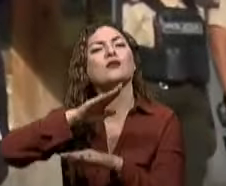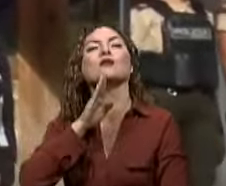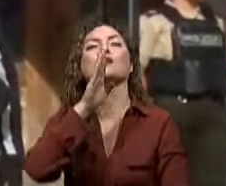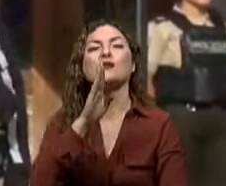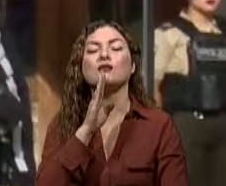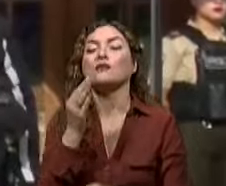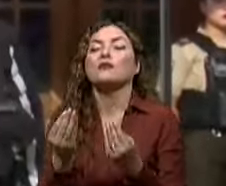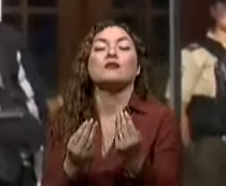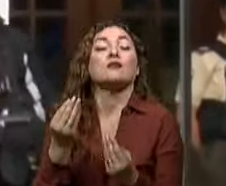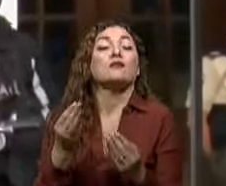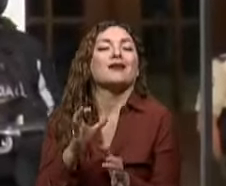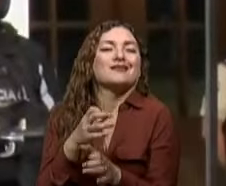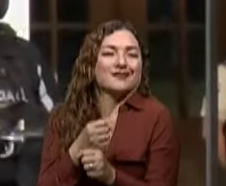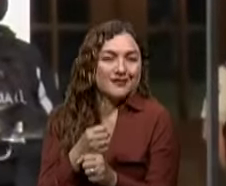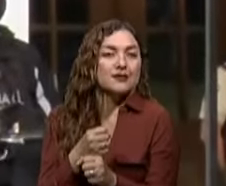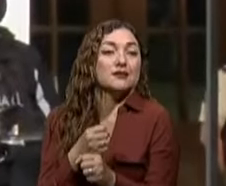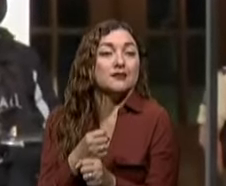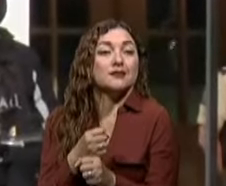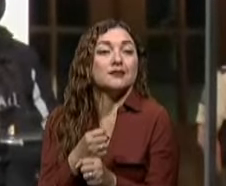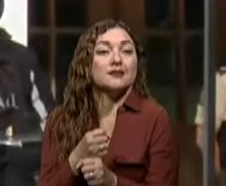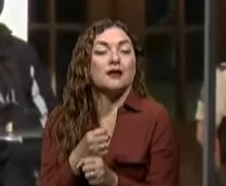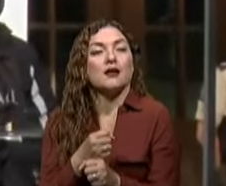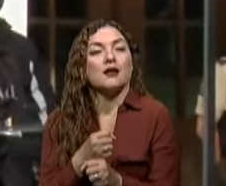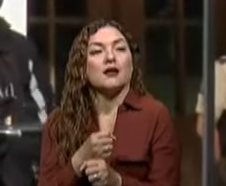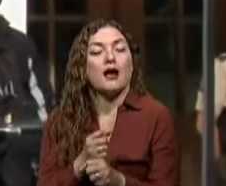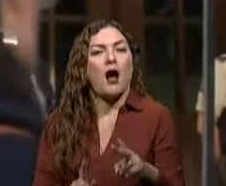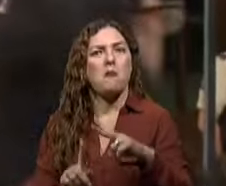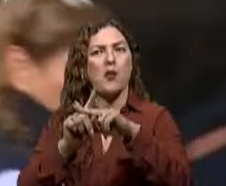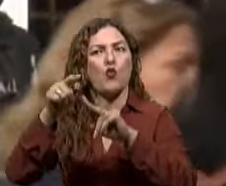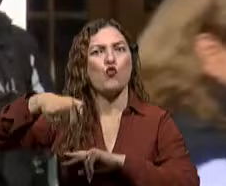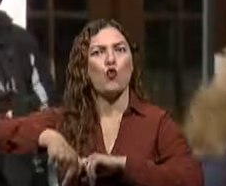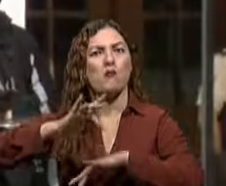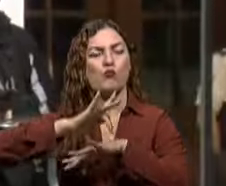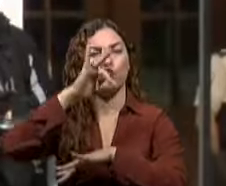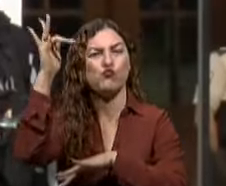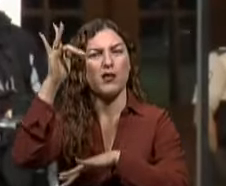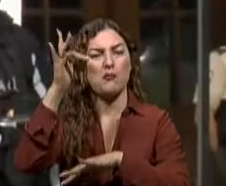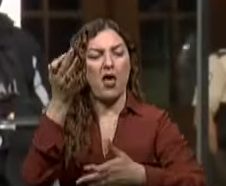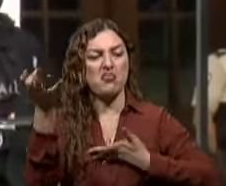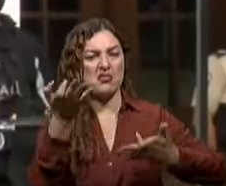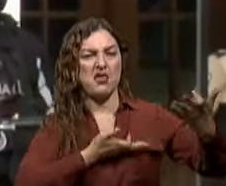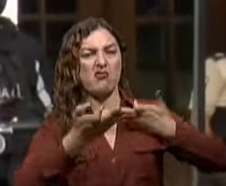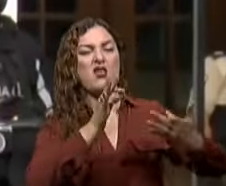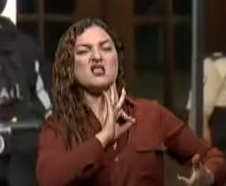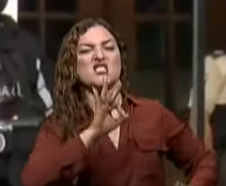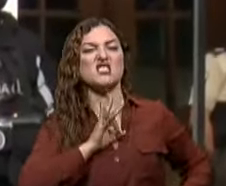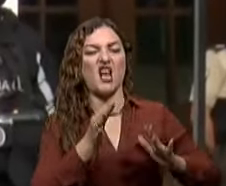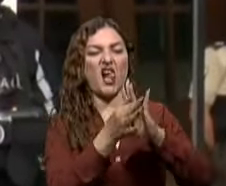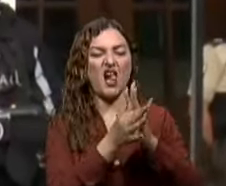dando el tema de seguridad. En torno a la novedad suscitada el día de hoy en la madrugada, hay que destacar que no